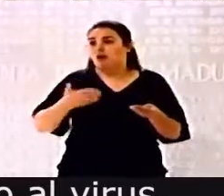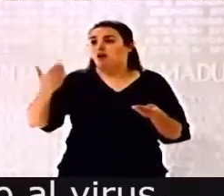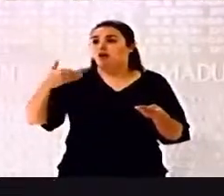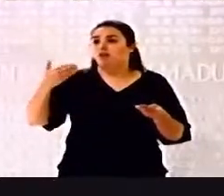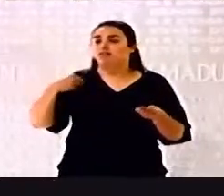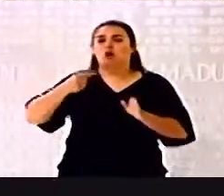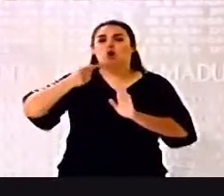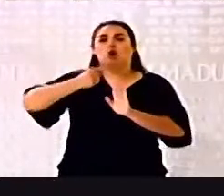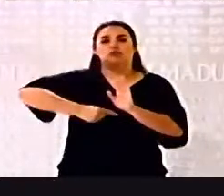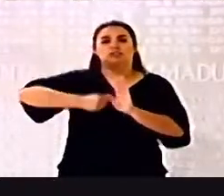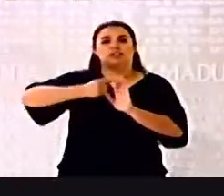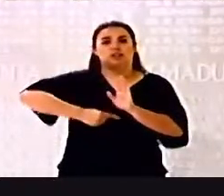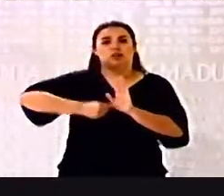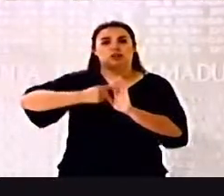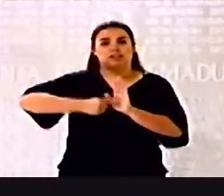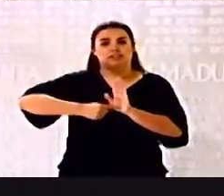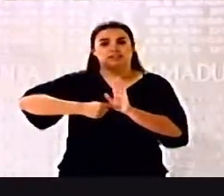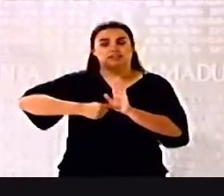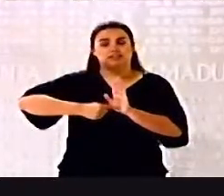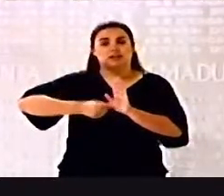las condiciones